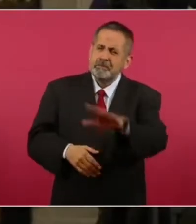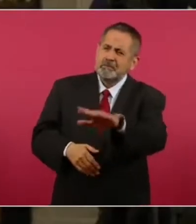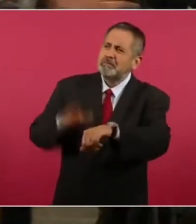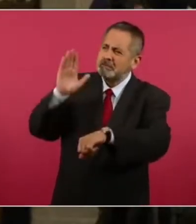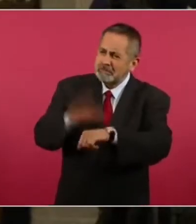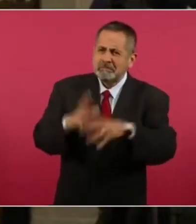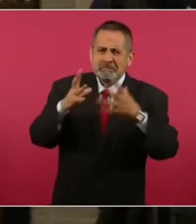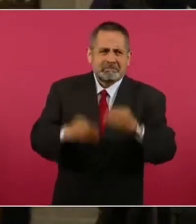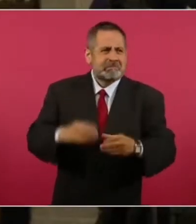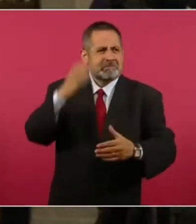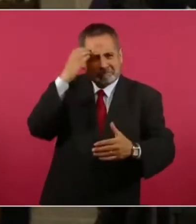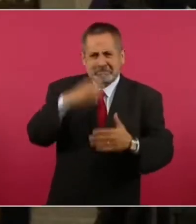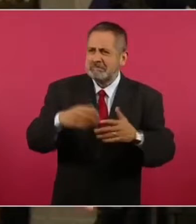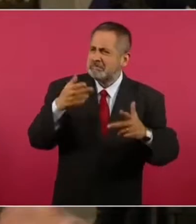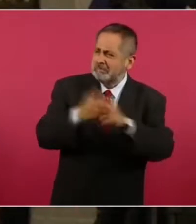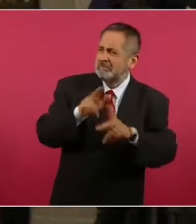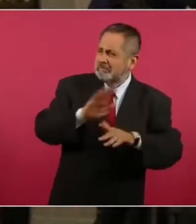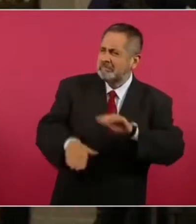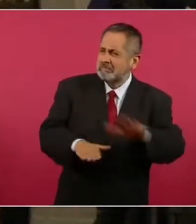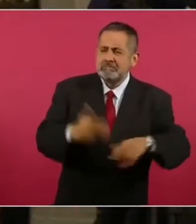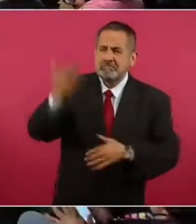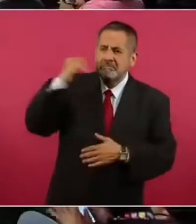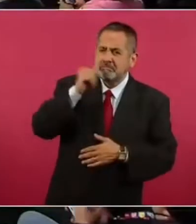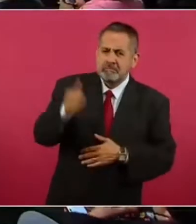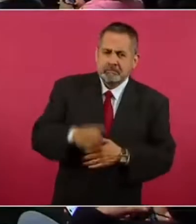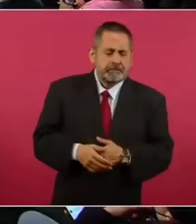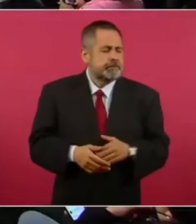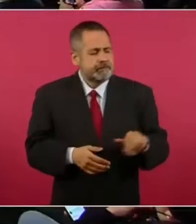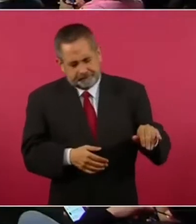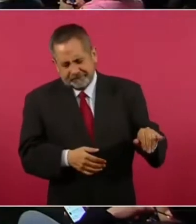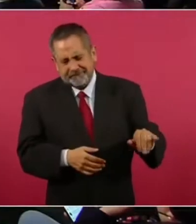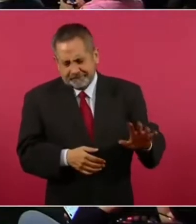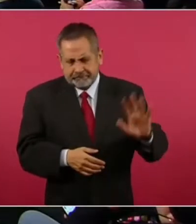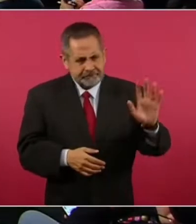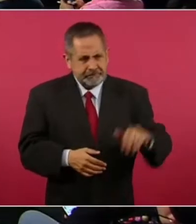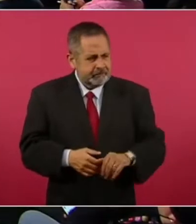asesinatos que los anteriores. No se puede